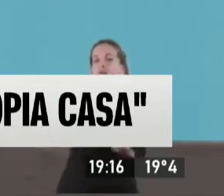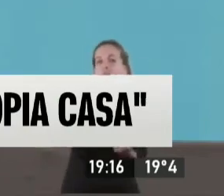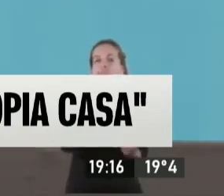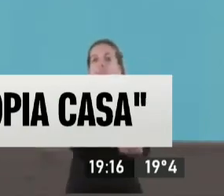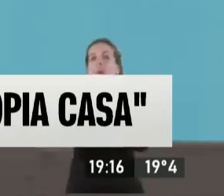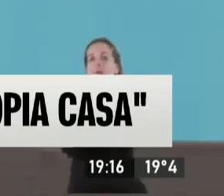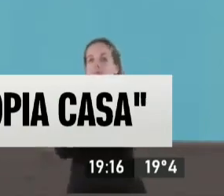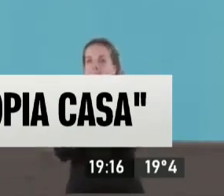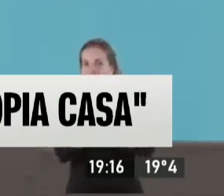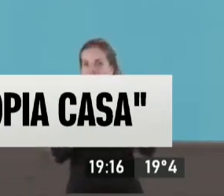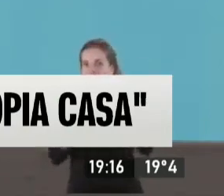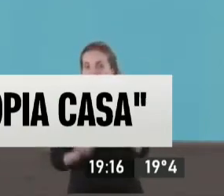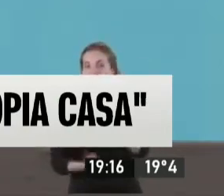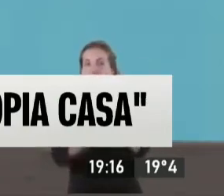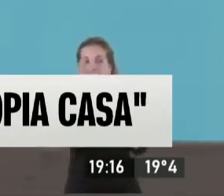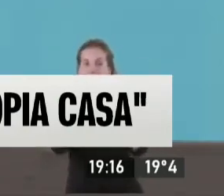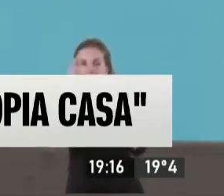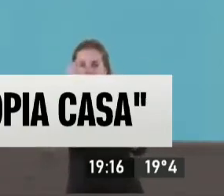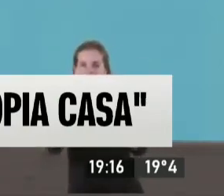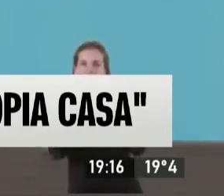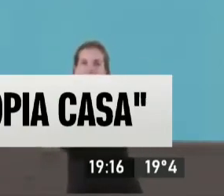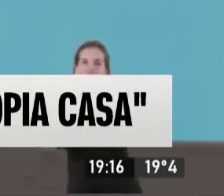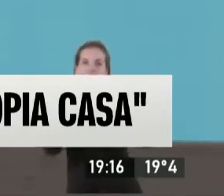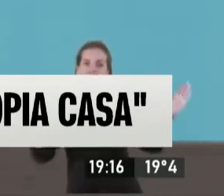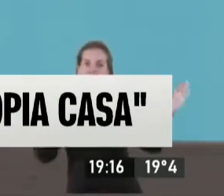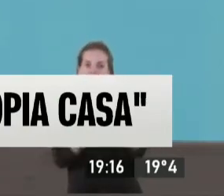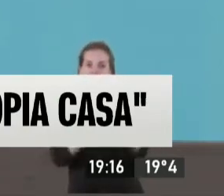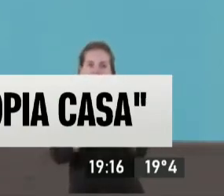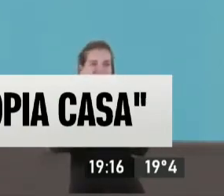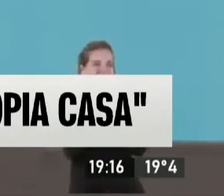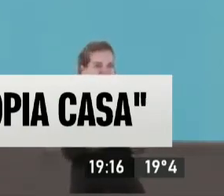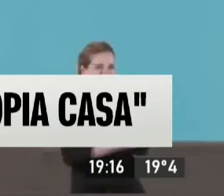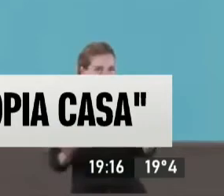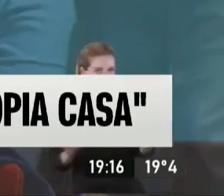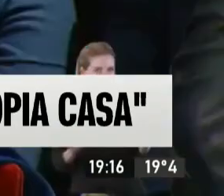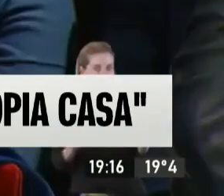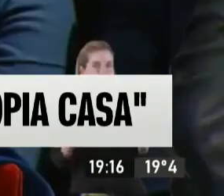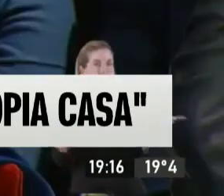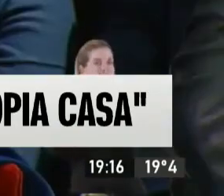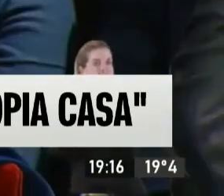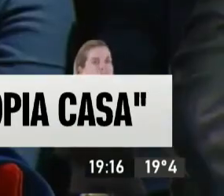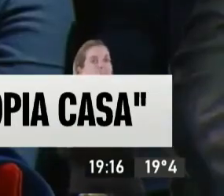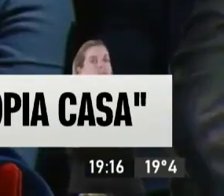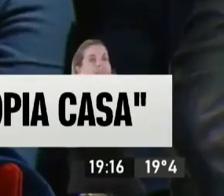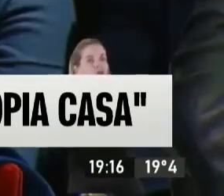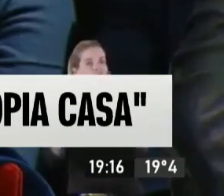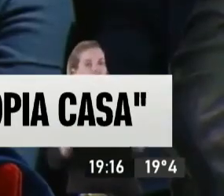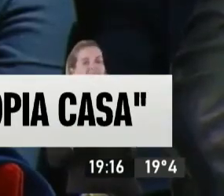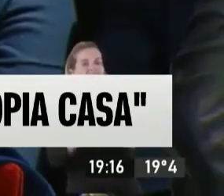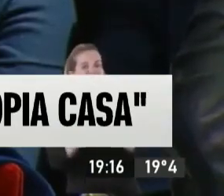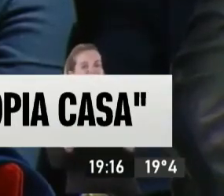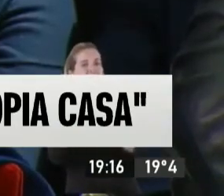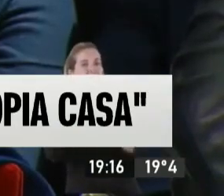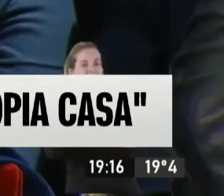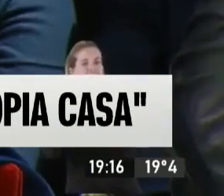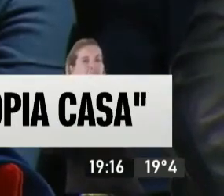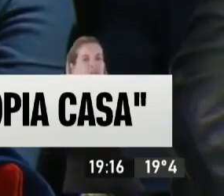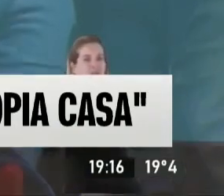Primero desintoxicarla y después no volver a intoxicarla. Ese es el camino que tenemos que transitar. Y no es